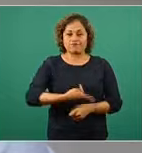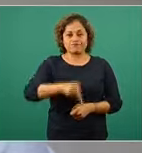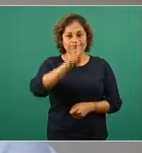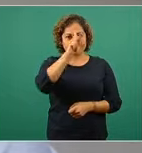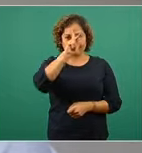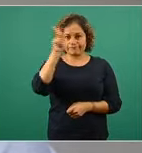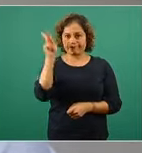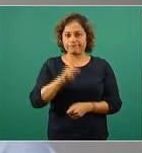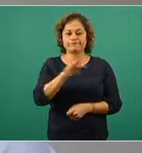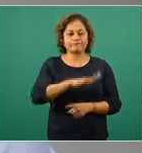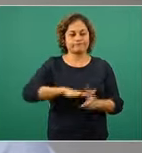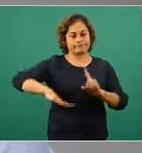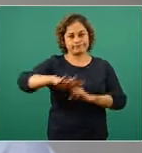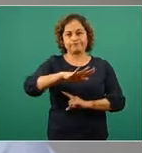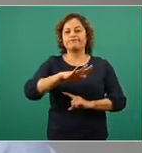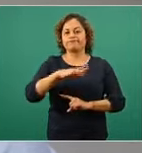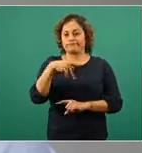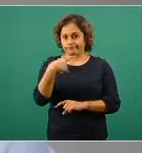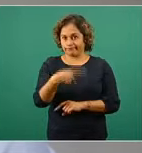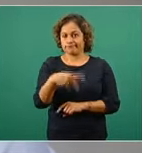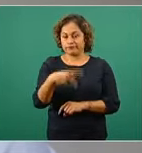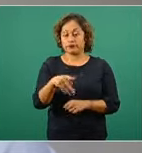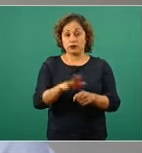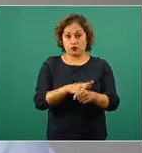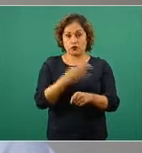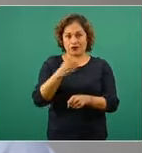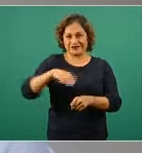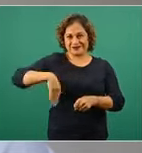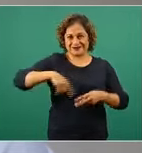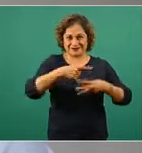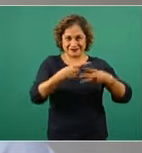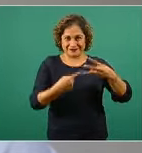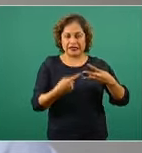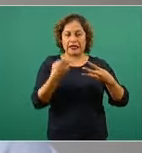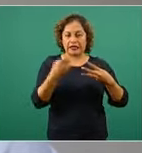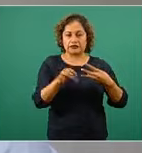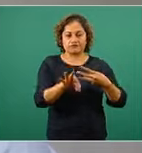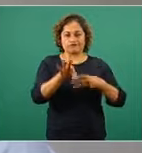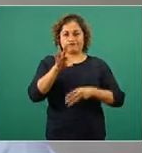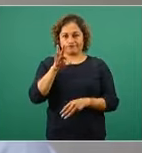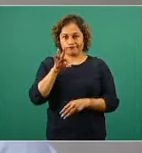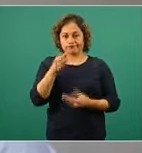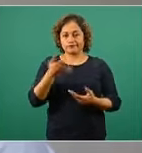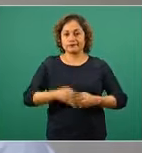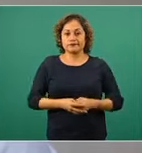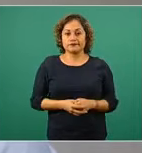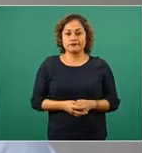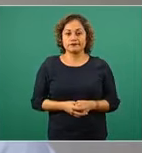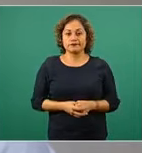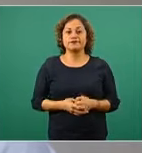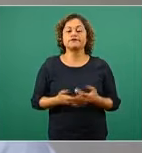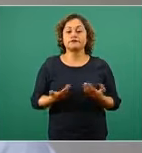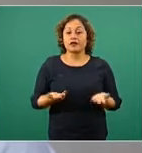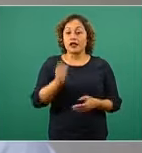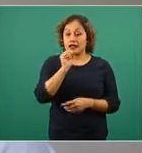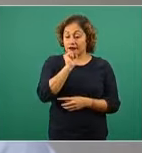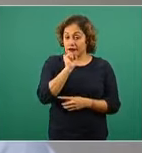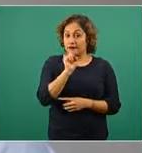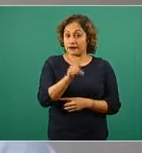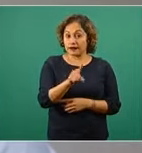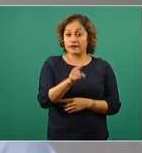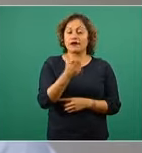lo cual acabamos de comentar, también era una condición importante para poder seleccionar. Y en aspectos precisamente de